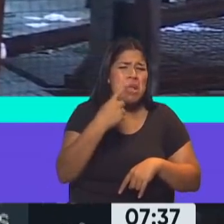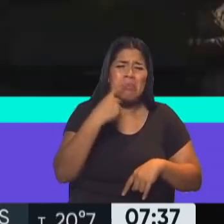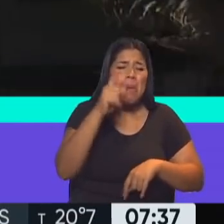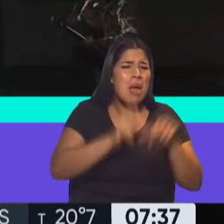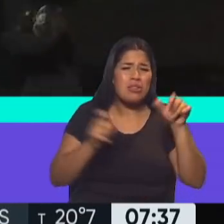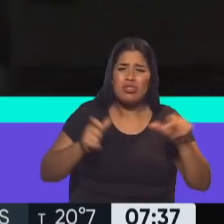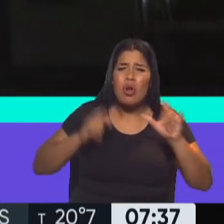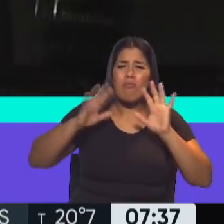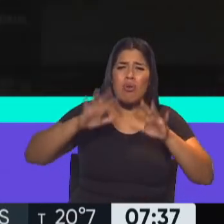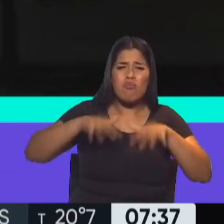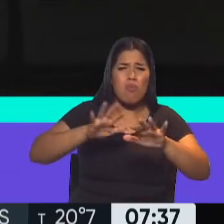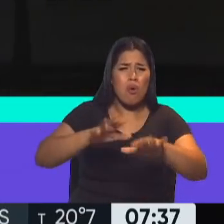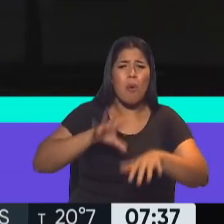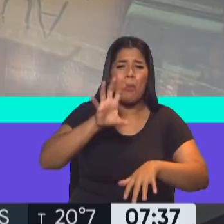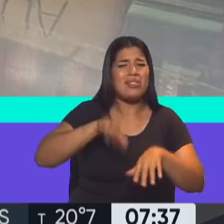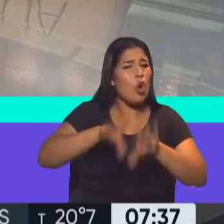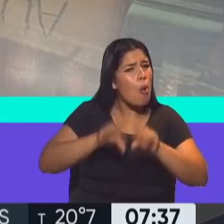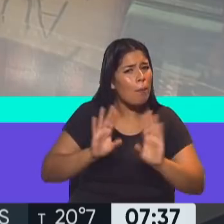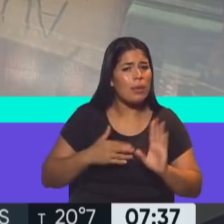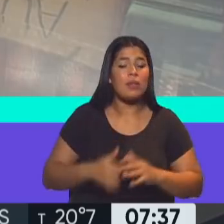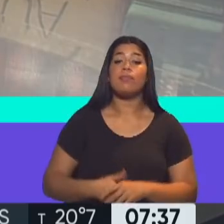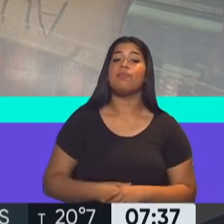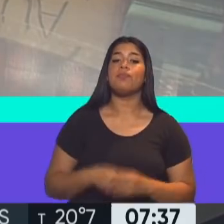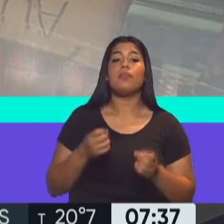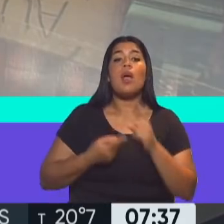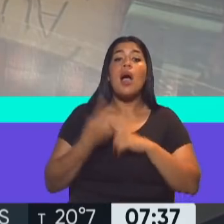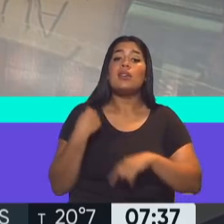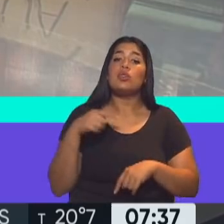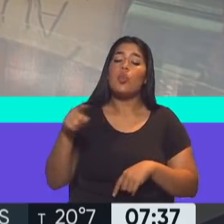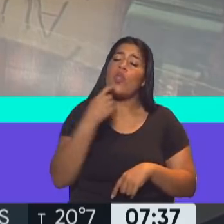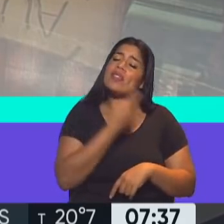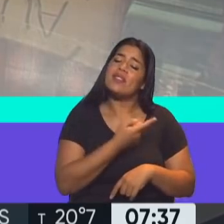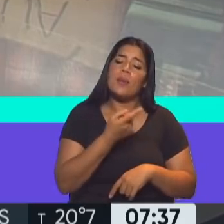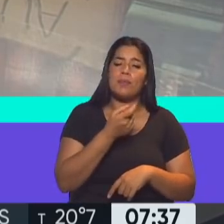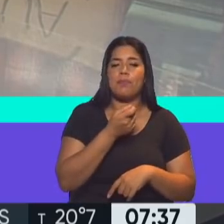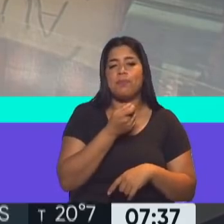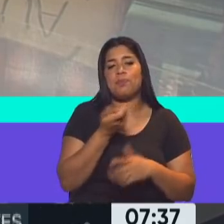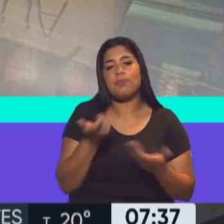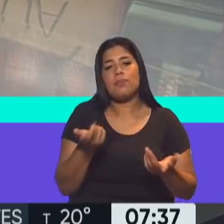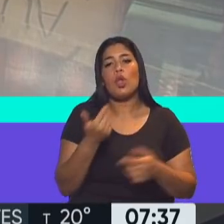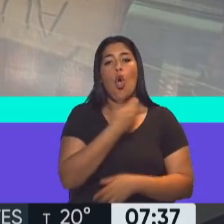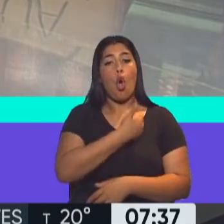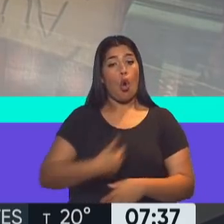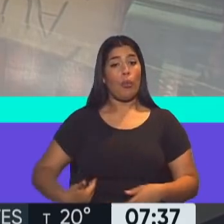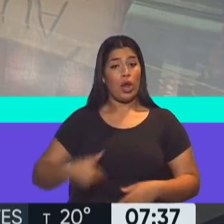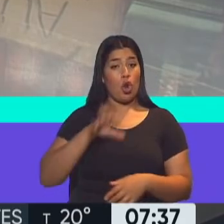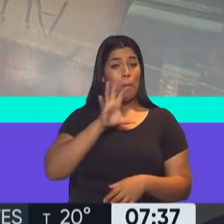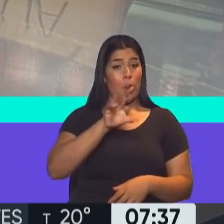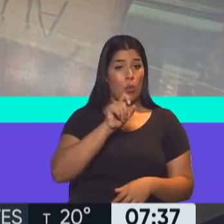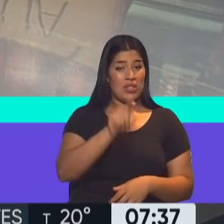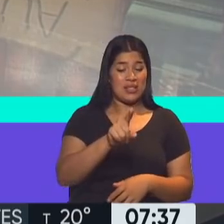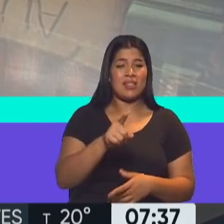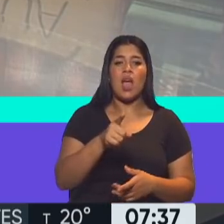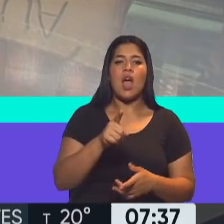Pablo, ni bien comenzábamos esta conversación, vos decías, el gobierno provincial no ha puesto paños fríos a esta situación. ¿Qué